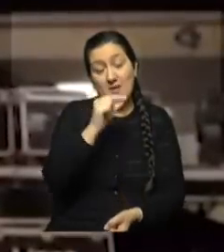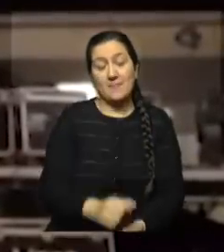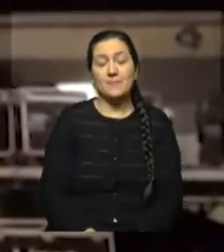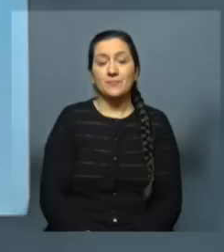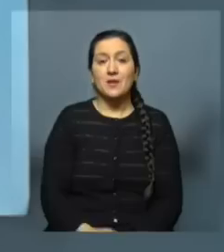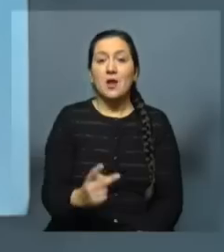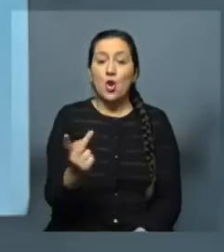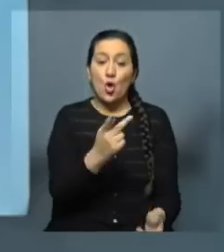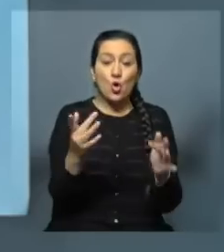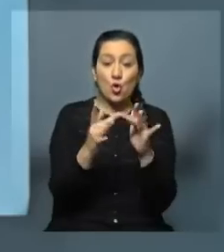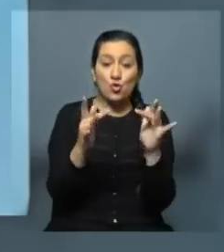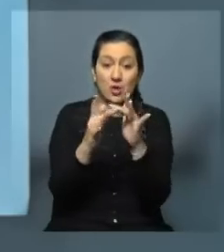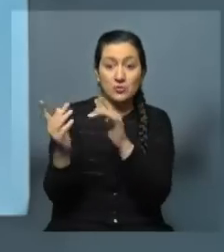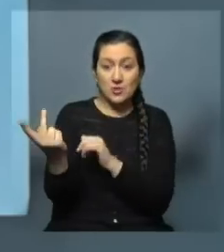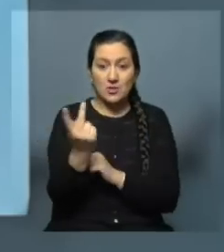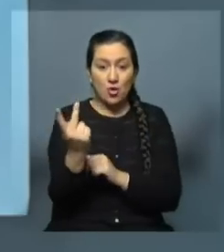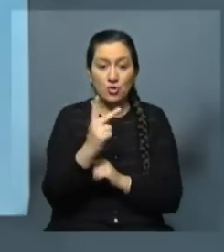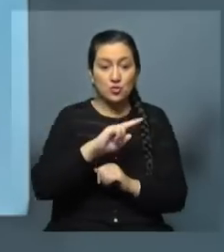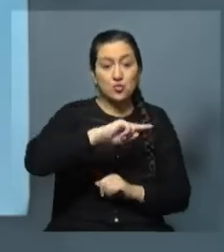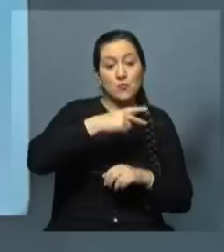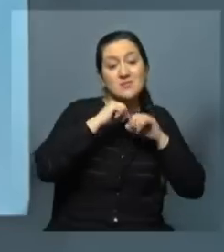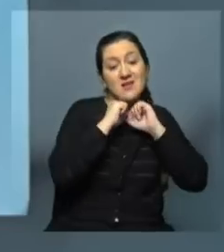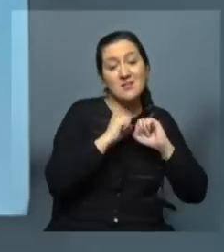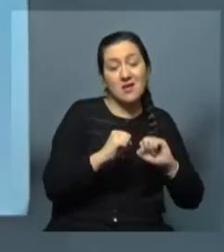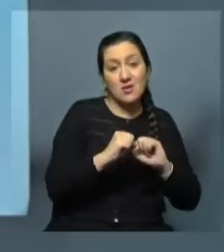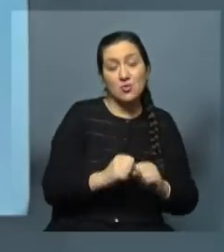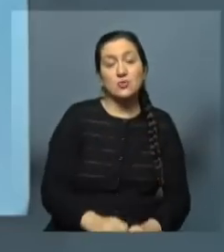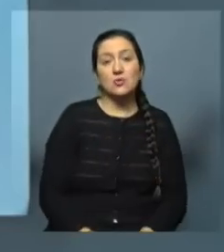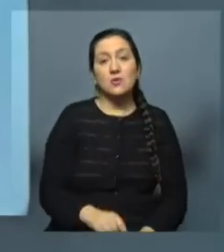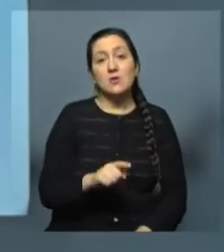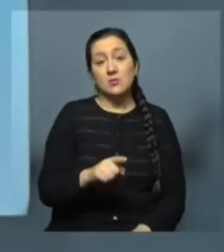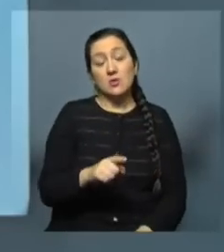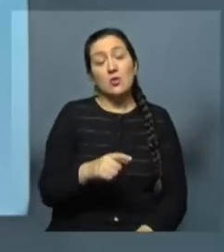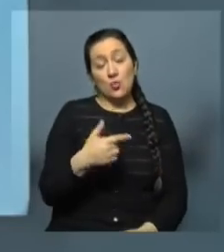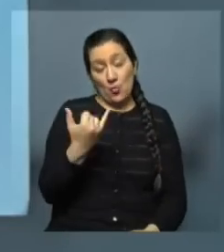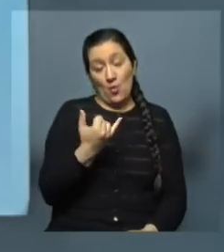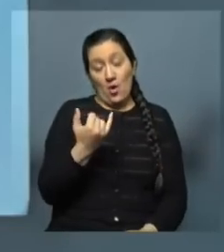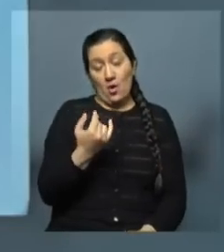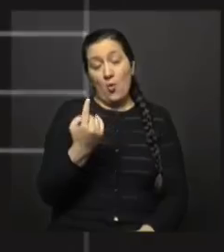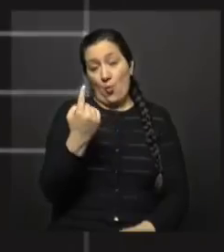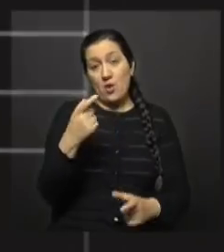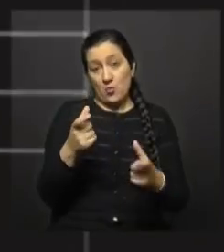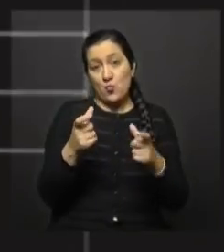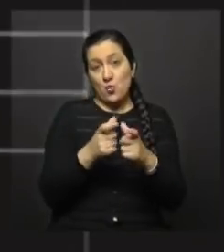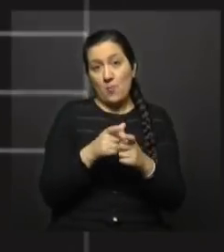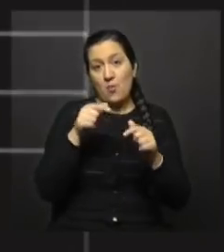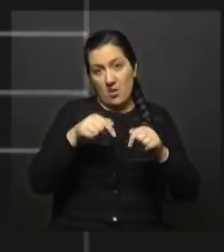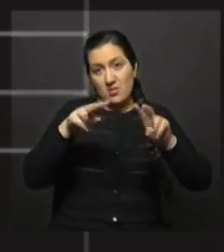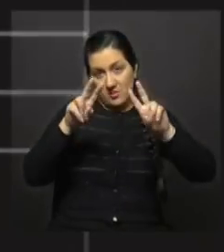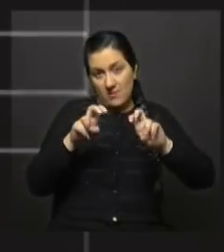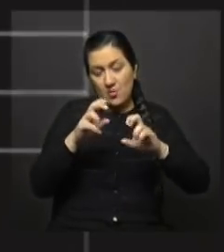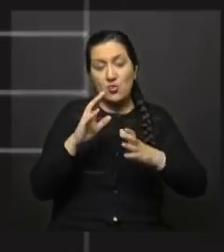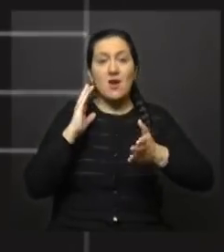Carolina H son una pieza clave en este caso luego que la vicecanciller reconoció que mantuvo al menos una reunión en su despacho por este tema con